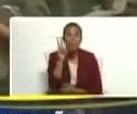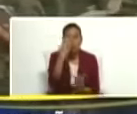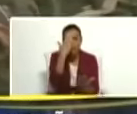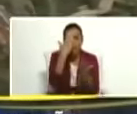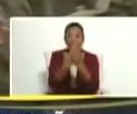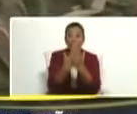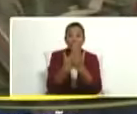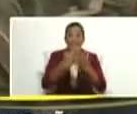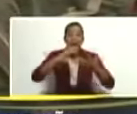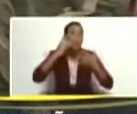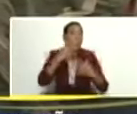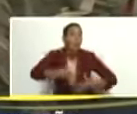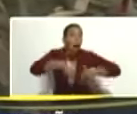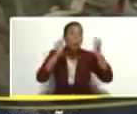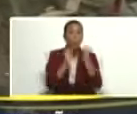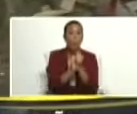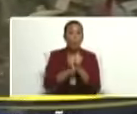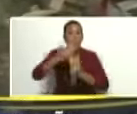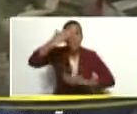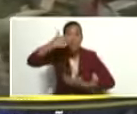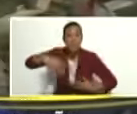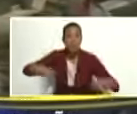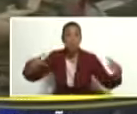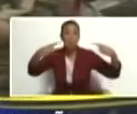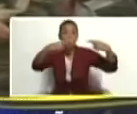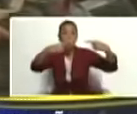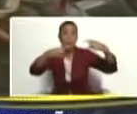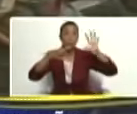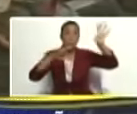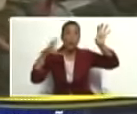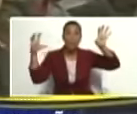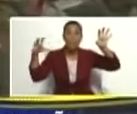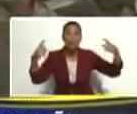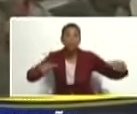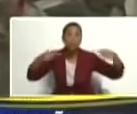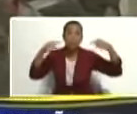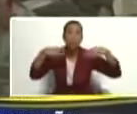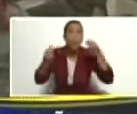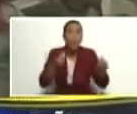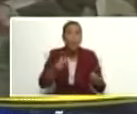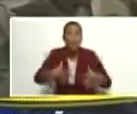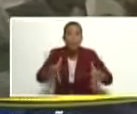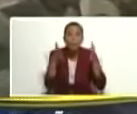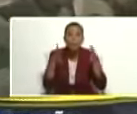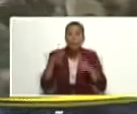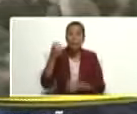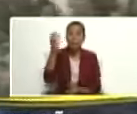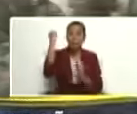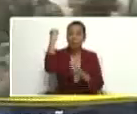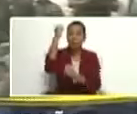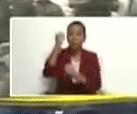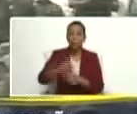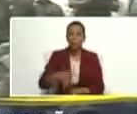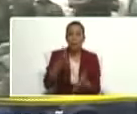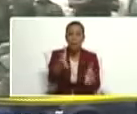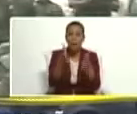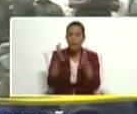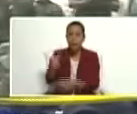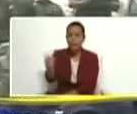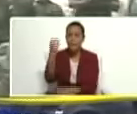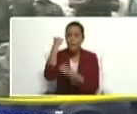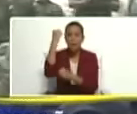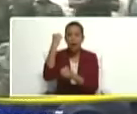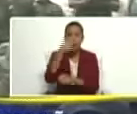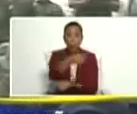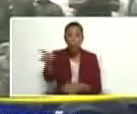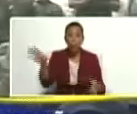afrontar algún conflicto que nos toque, en cualquier frente que nos toque, y tener garantizado la victoria